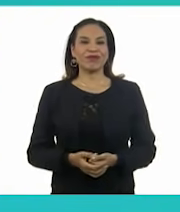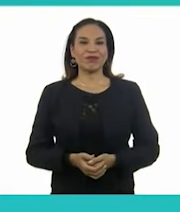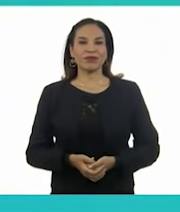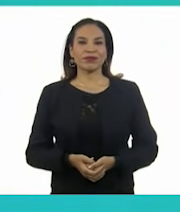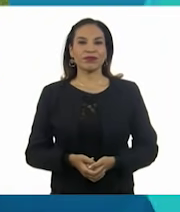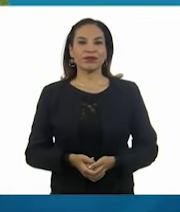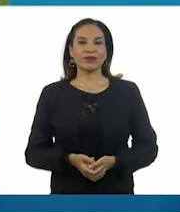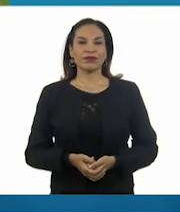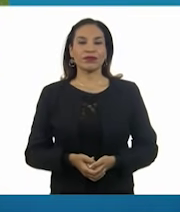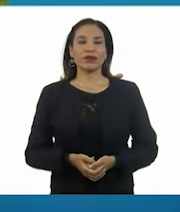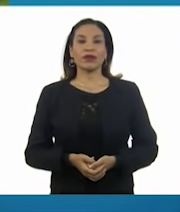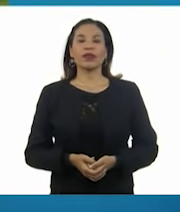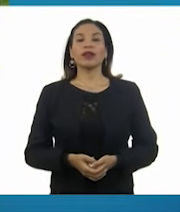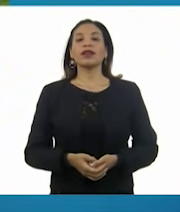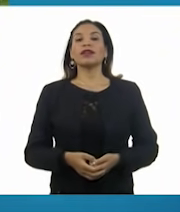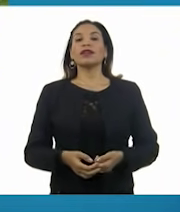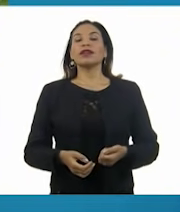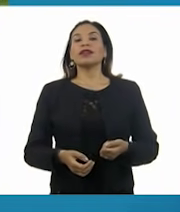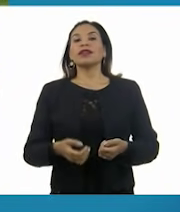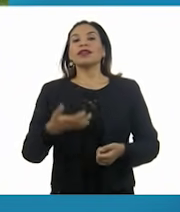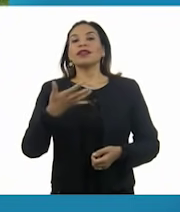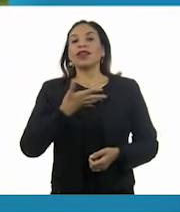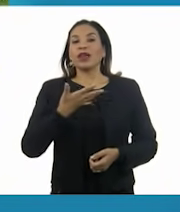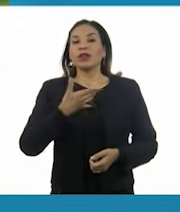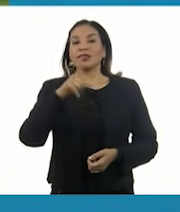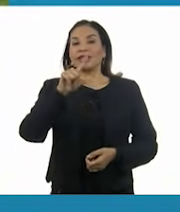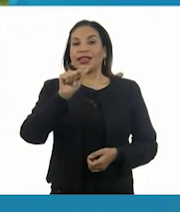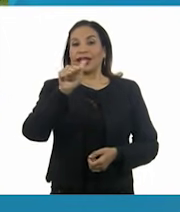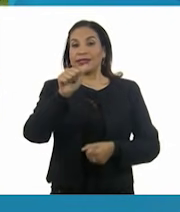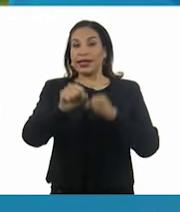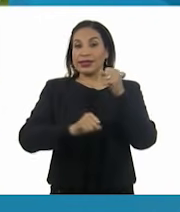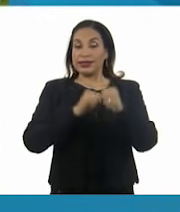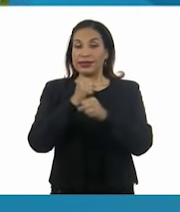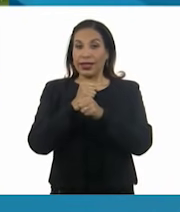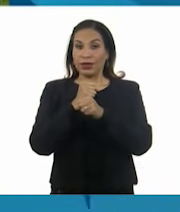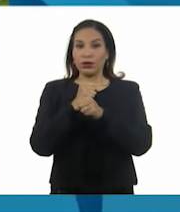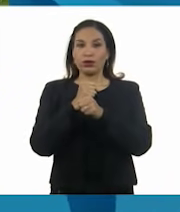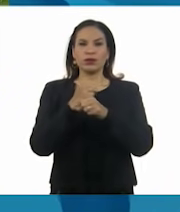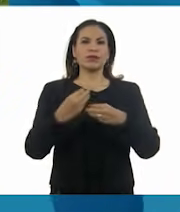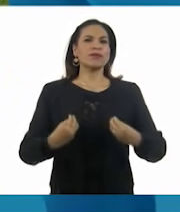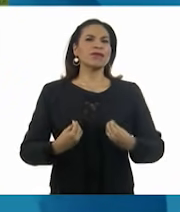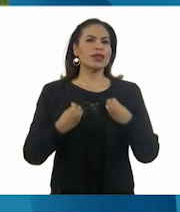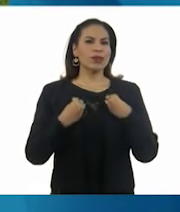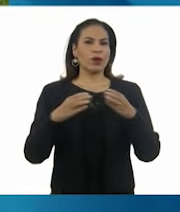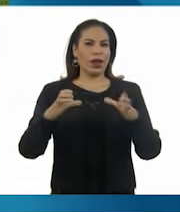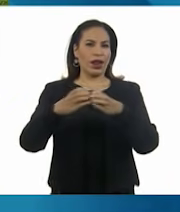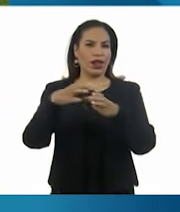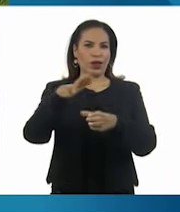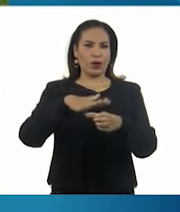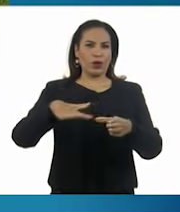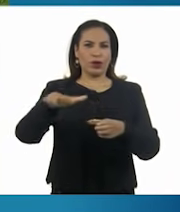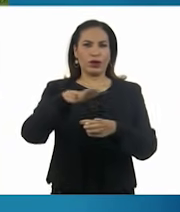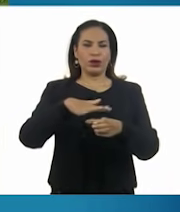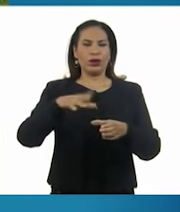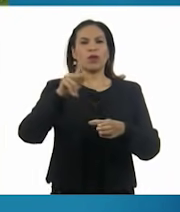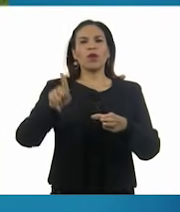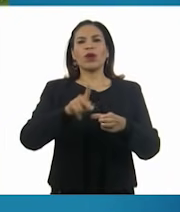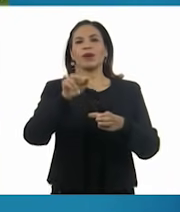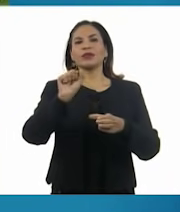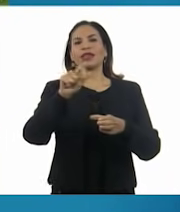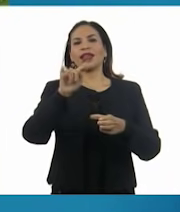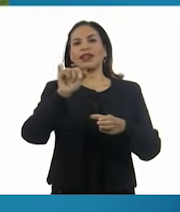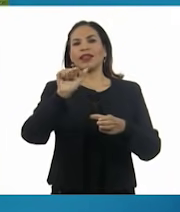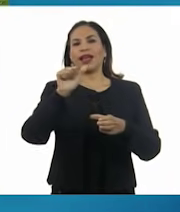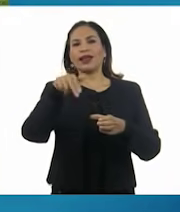Tengo 76 años, vivo en la comunidad, en el pueblo de Santa Ana,